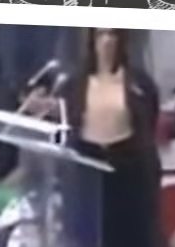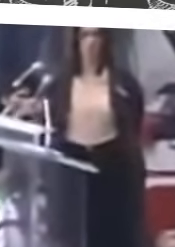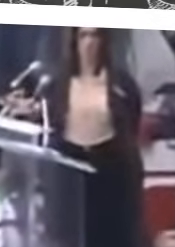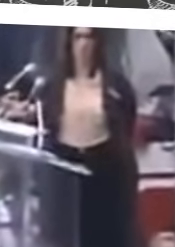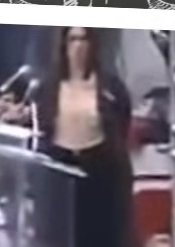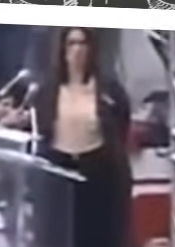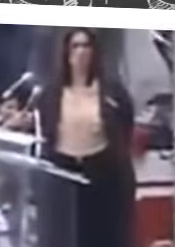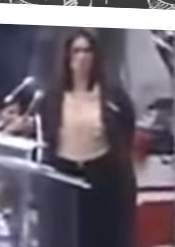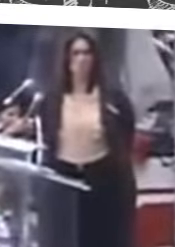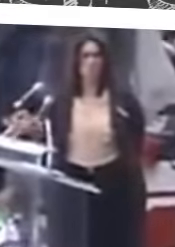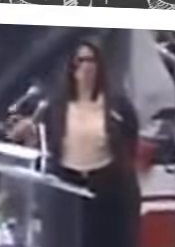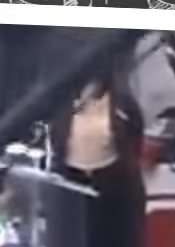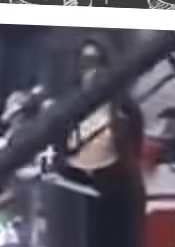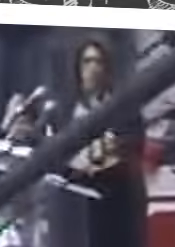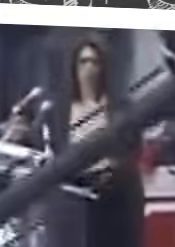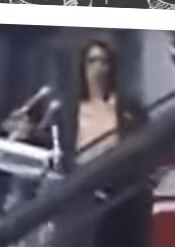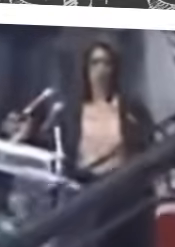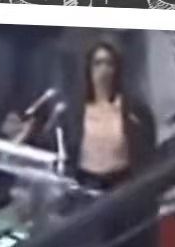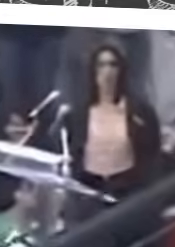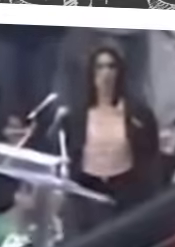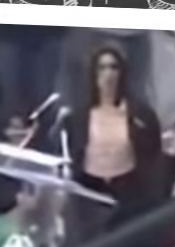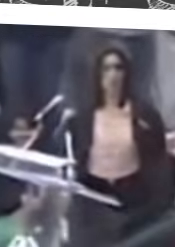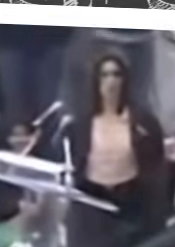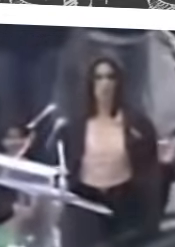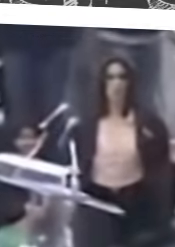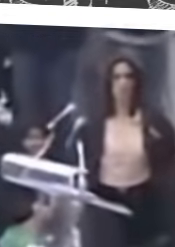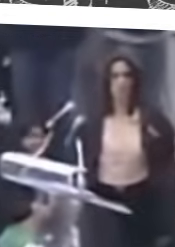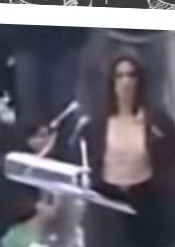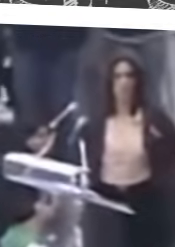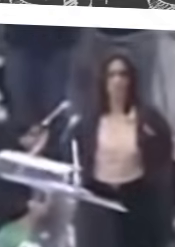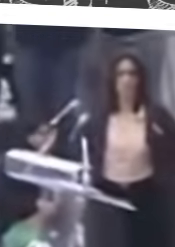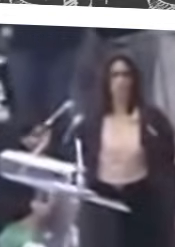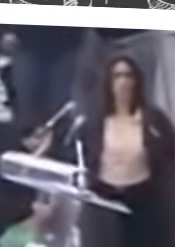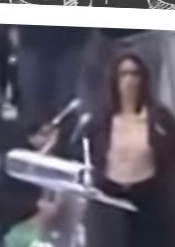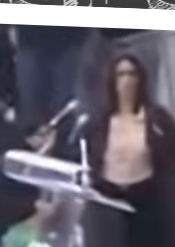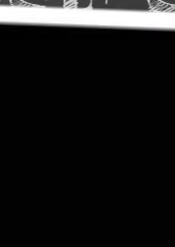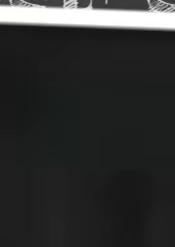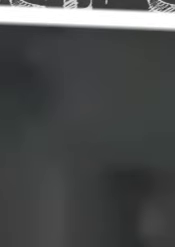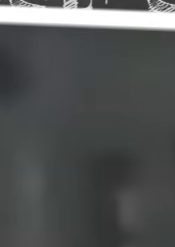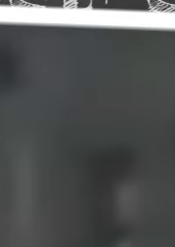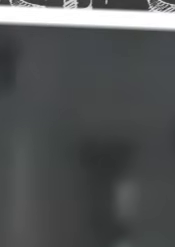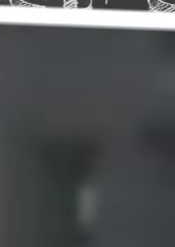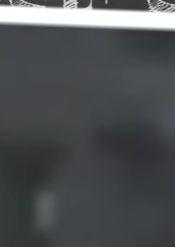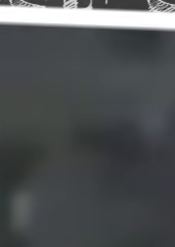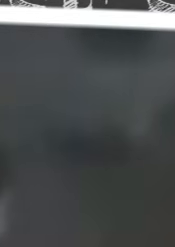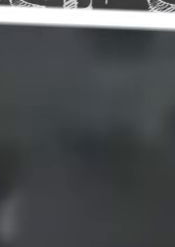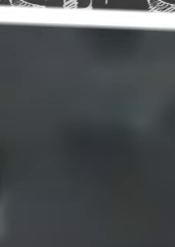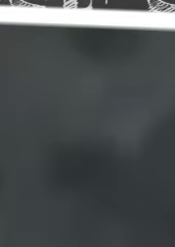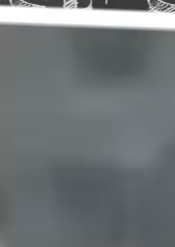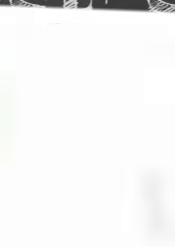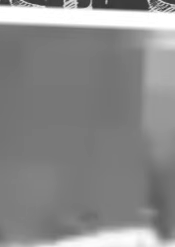cumplir y hacer cumplir la Constitución General de la República. ¡Al diablo con